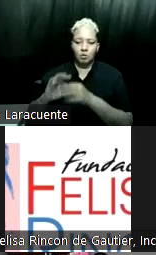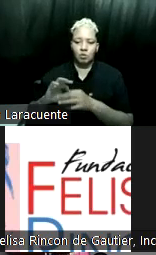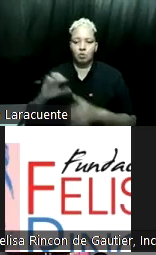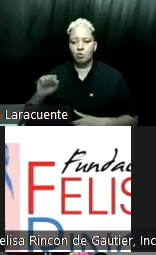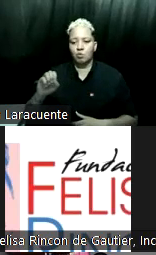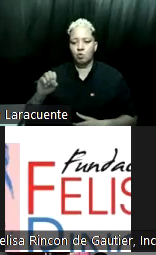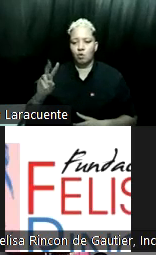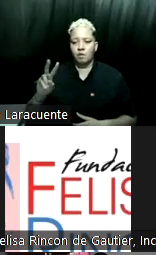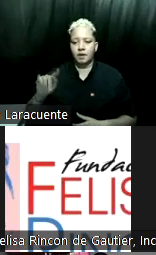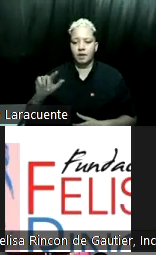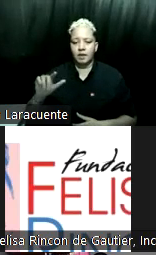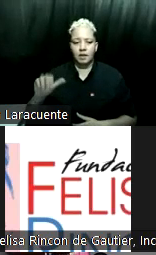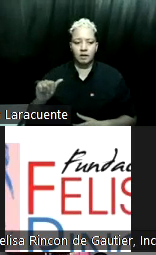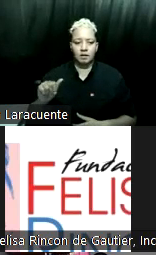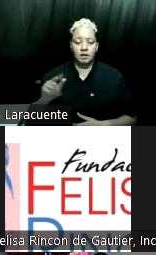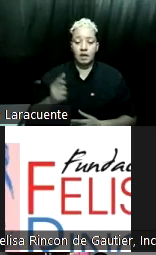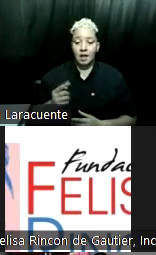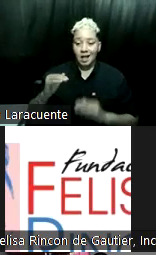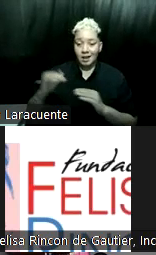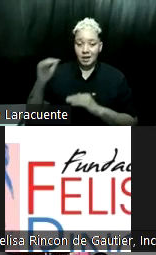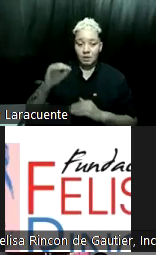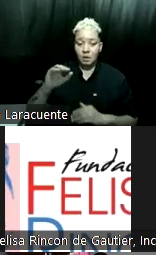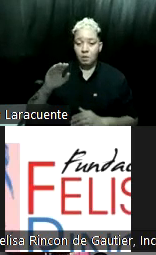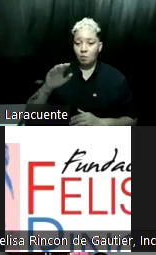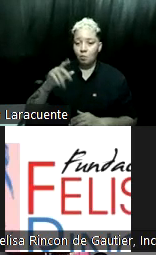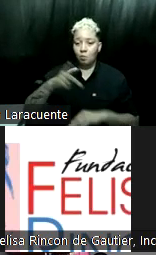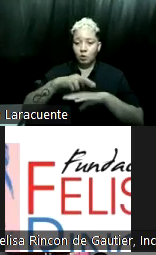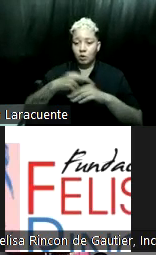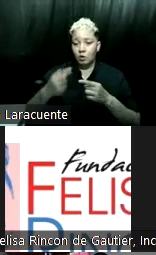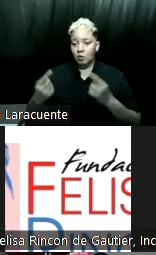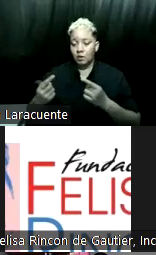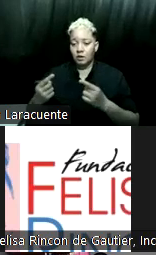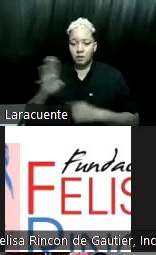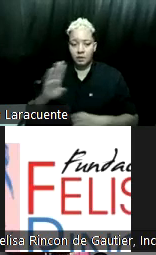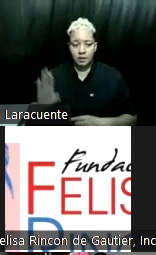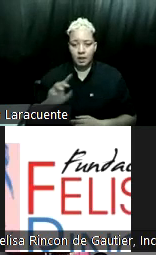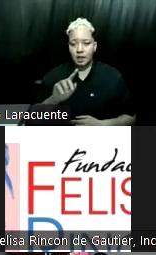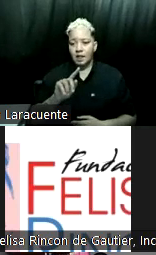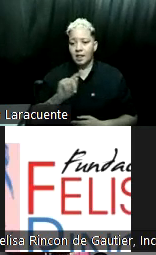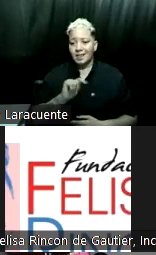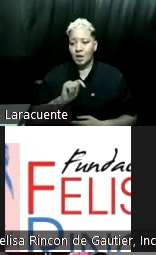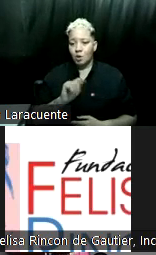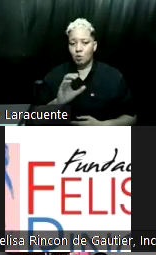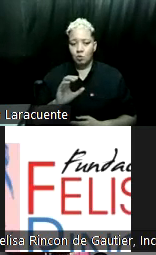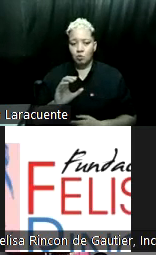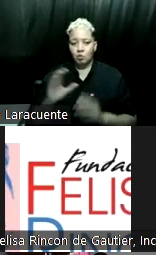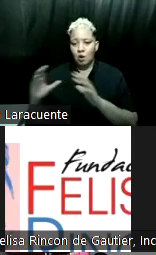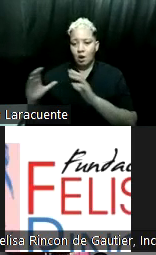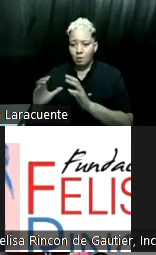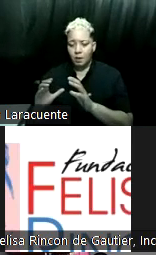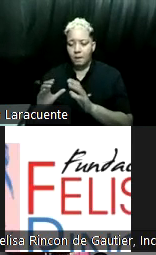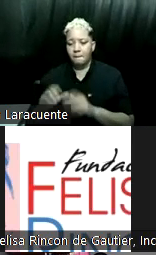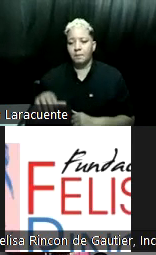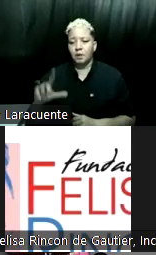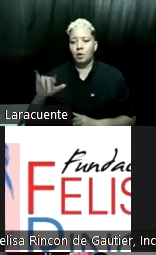Arriba tenemos Puerto Rico contra Brasil, Teo Cruz y con la bola Luis Brignoni,